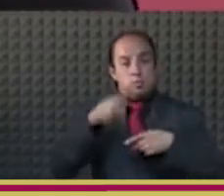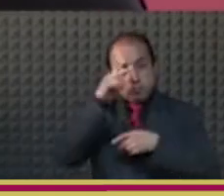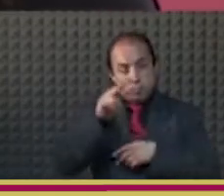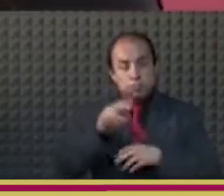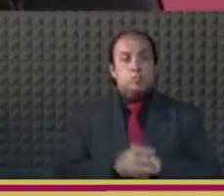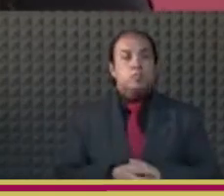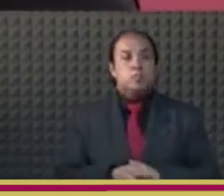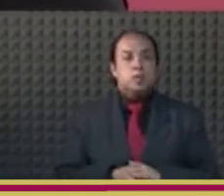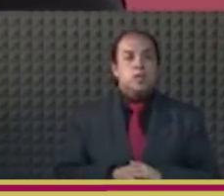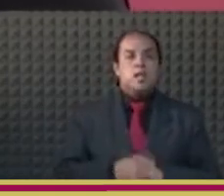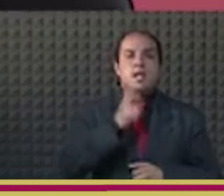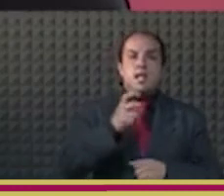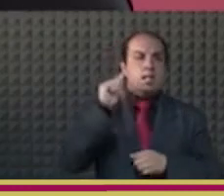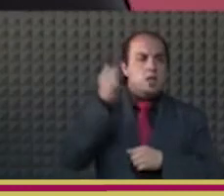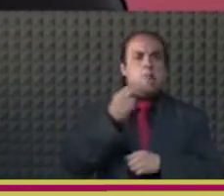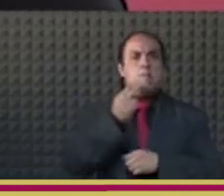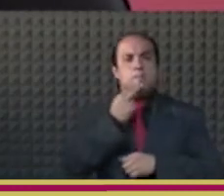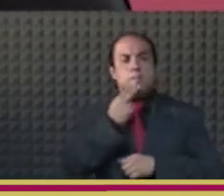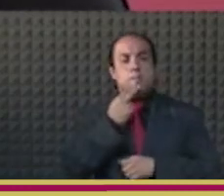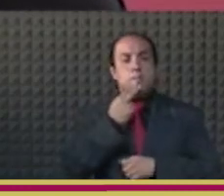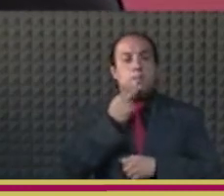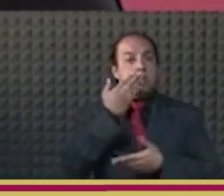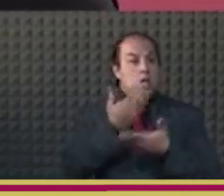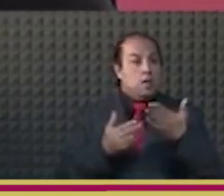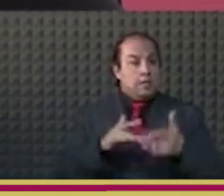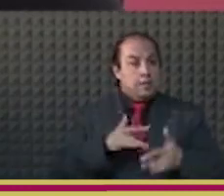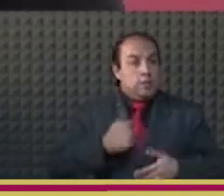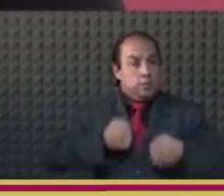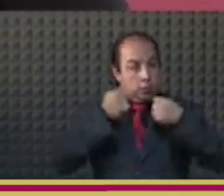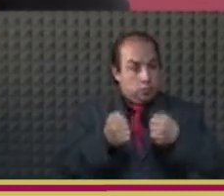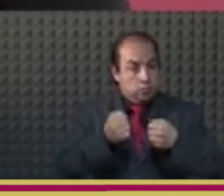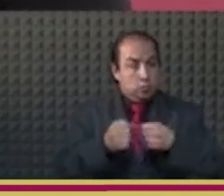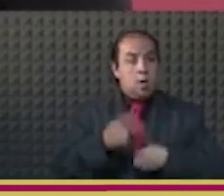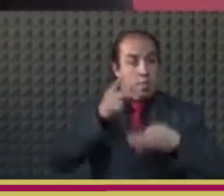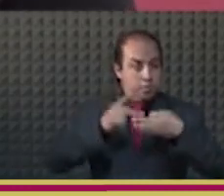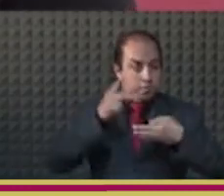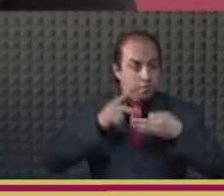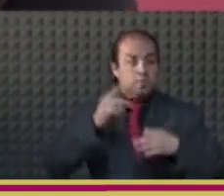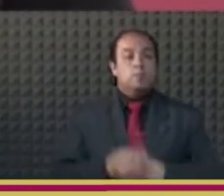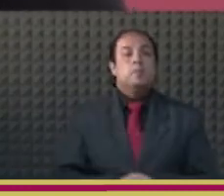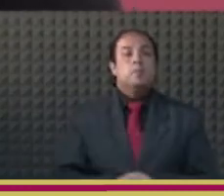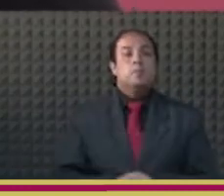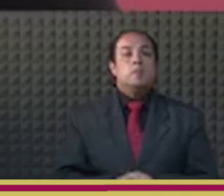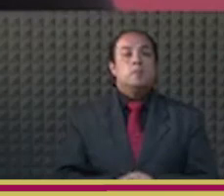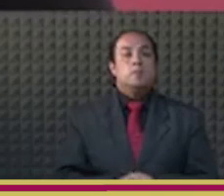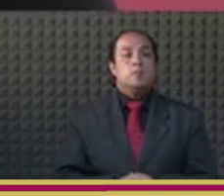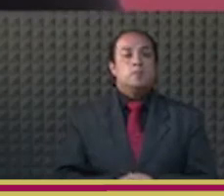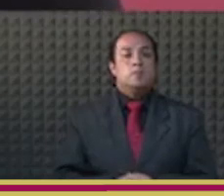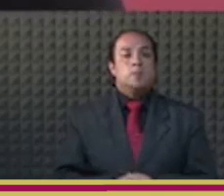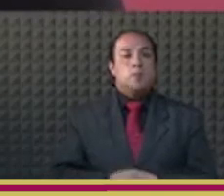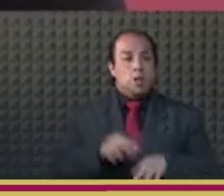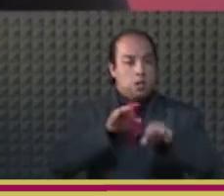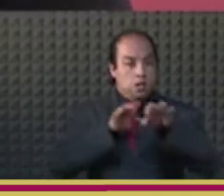Entonces, estas tecnologías funcionan y por eso estamos convencidos de que la plataforma del portal de empleo